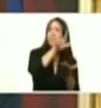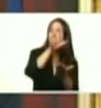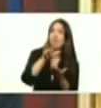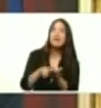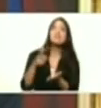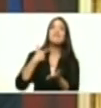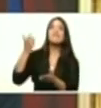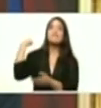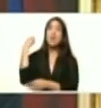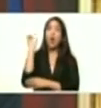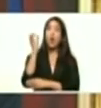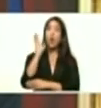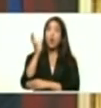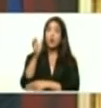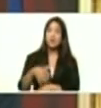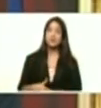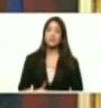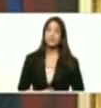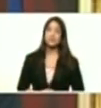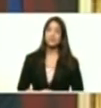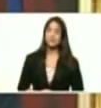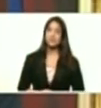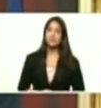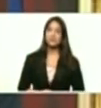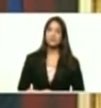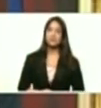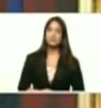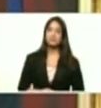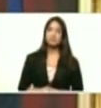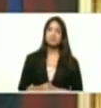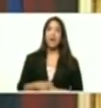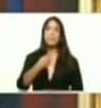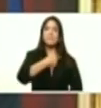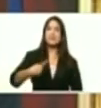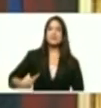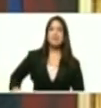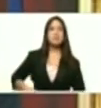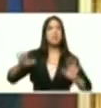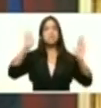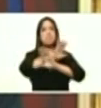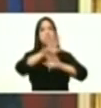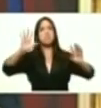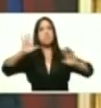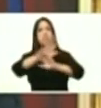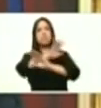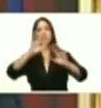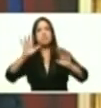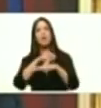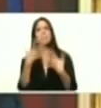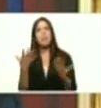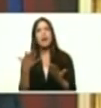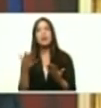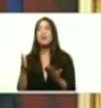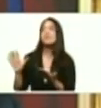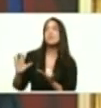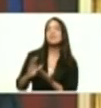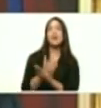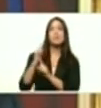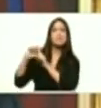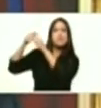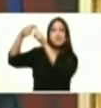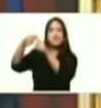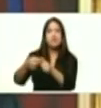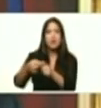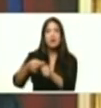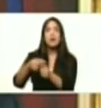viejo Congreso a De Cocopellano, a Carlos Andrés Pérez, fue para quitarnos las prestaciones sociales a nosotros, los trabajadores.